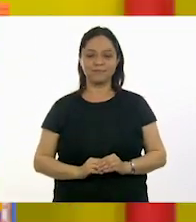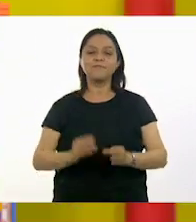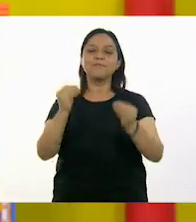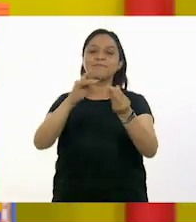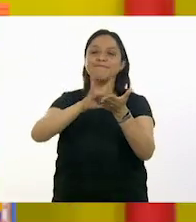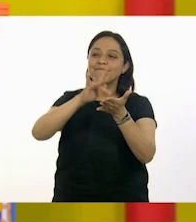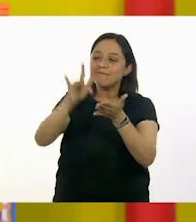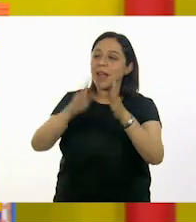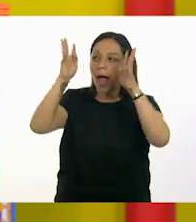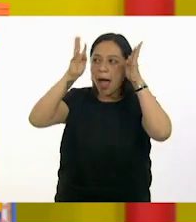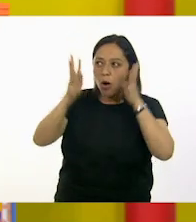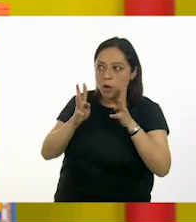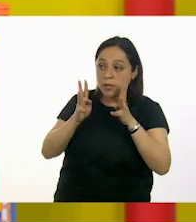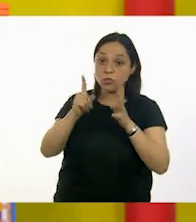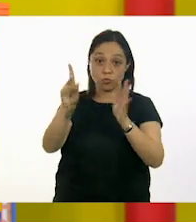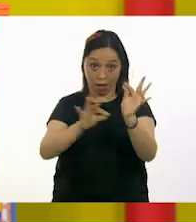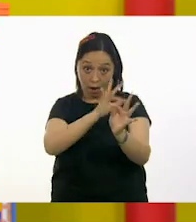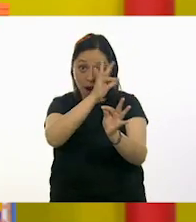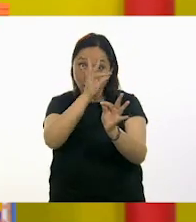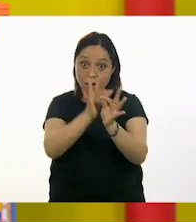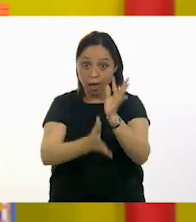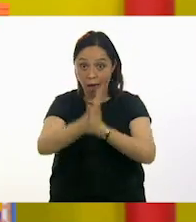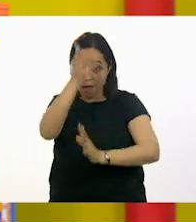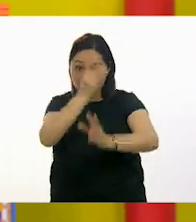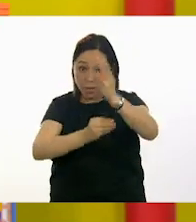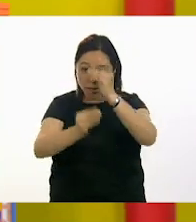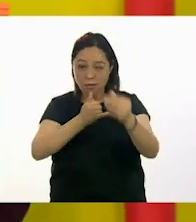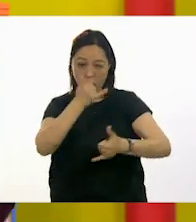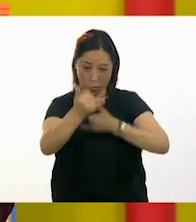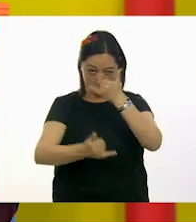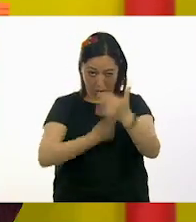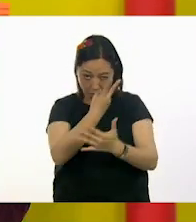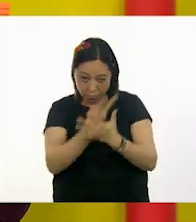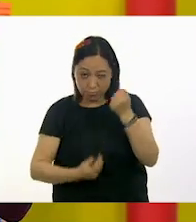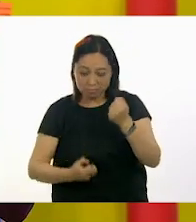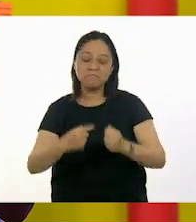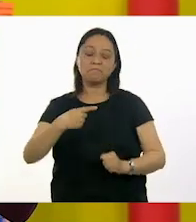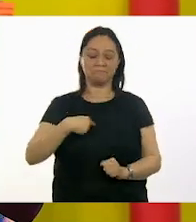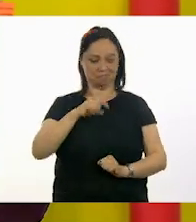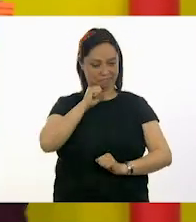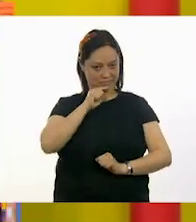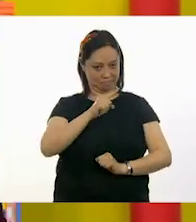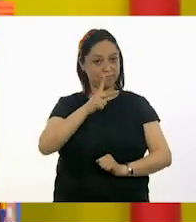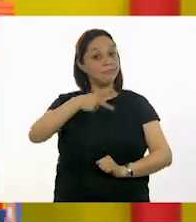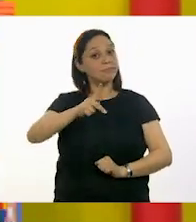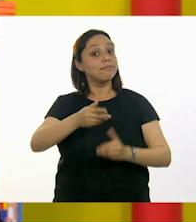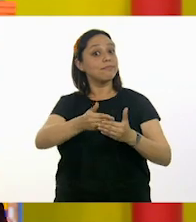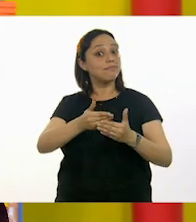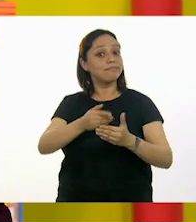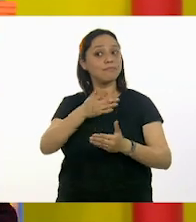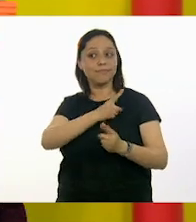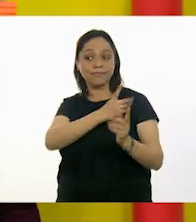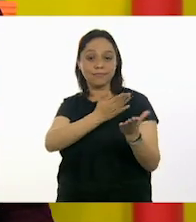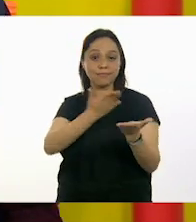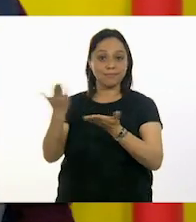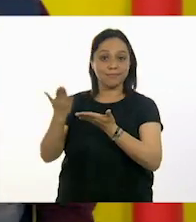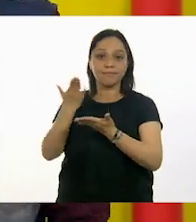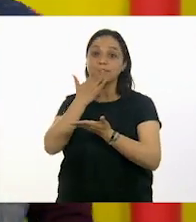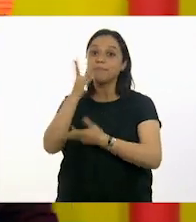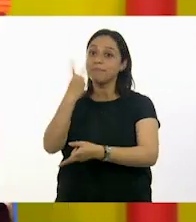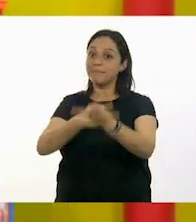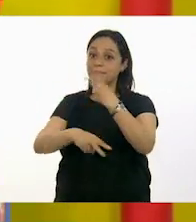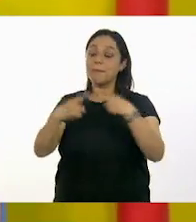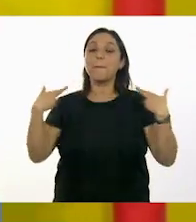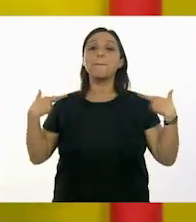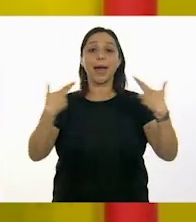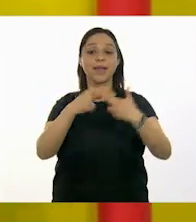Muchas gracias, Ajolisto. ¿Están listos para seguir aprendiendo y jugar? Yo también, pero antes vamos a darle la bienvenida al maestro Lalo.